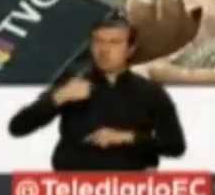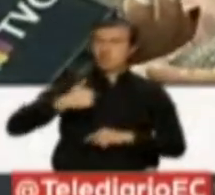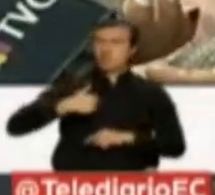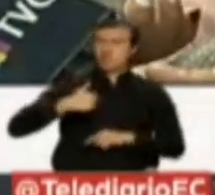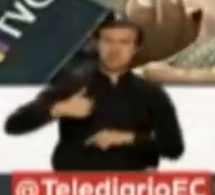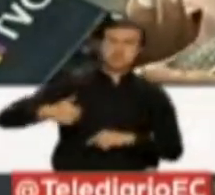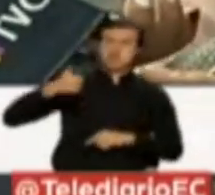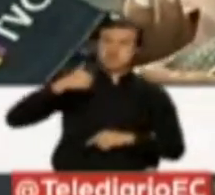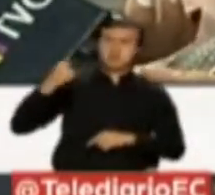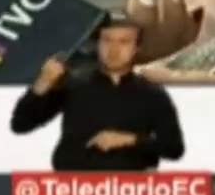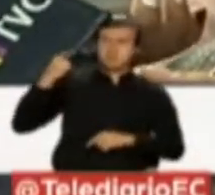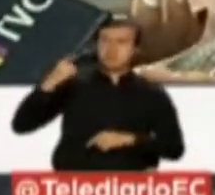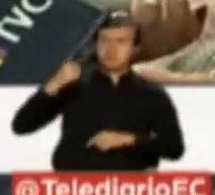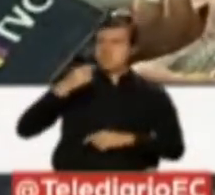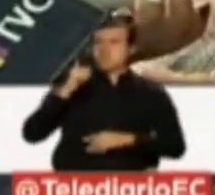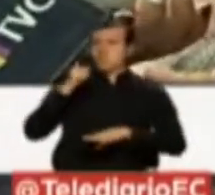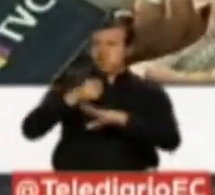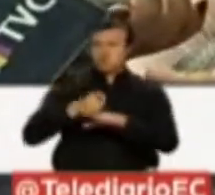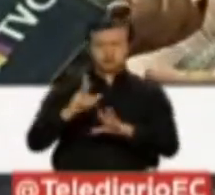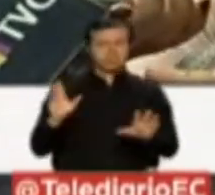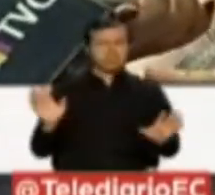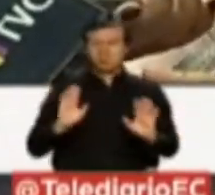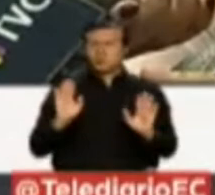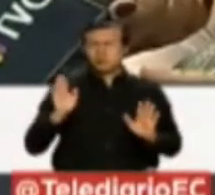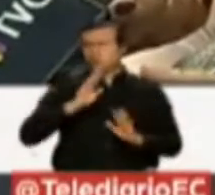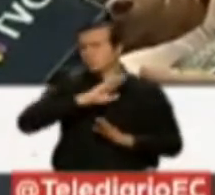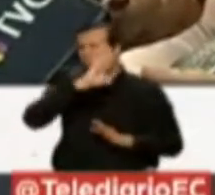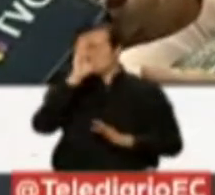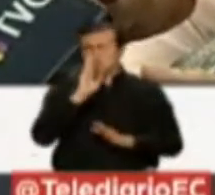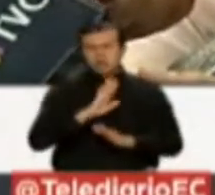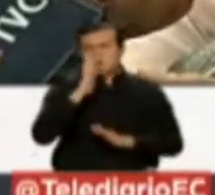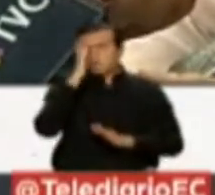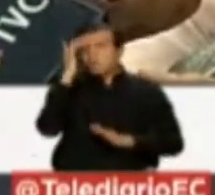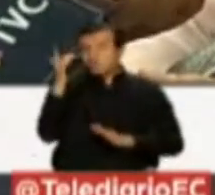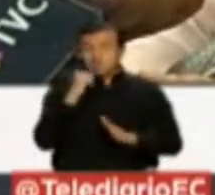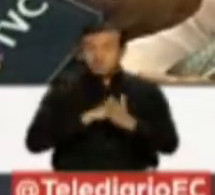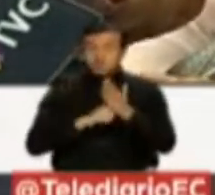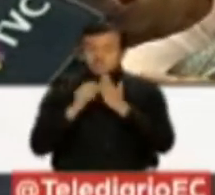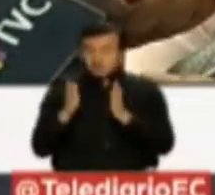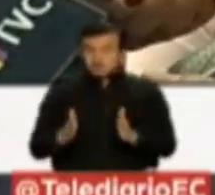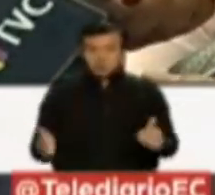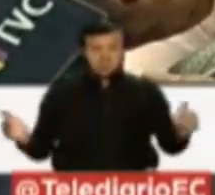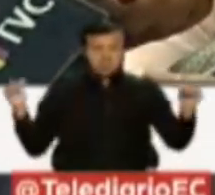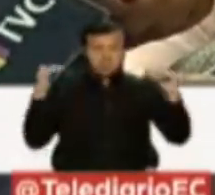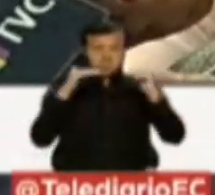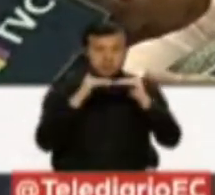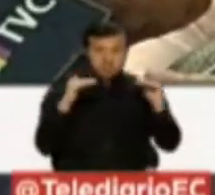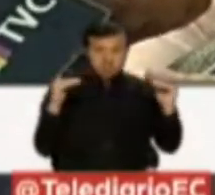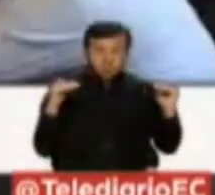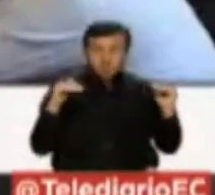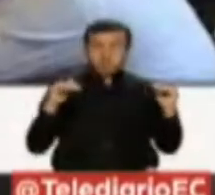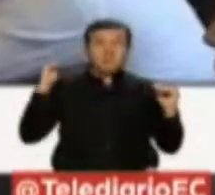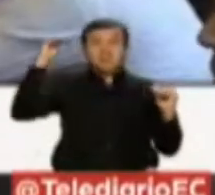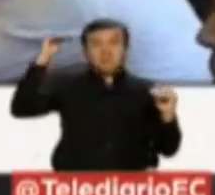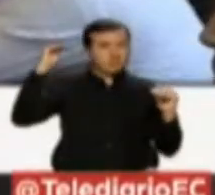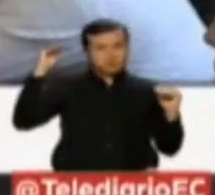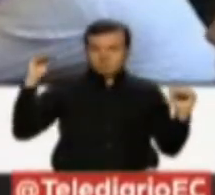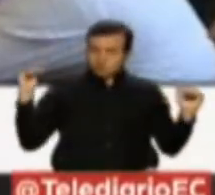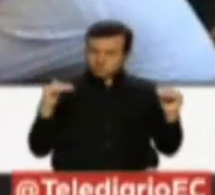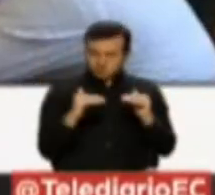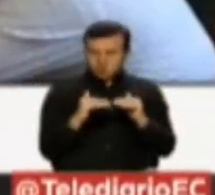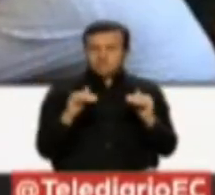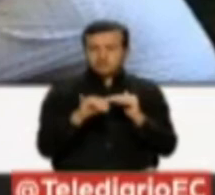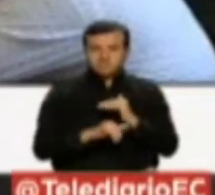nadie, que nunca tenían que pasar por él, por una razón especial. Ningún ministro tiene rango jerárquico superior a otro. Al